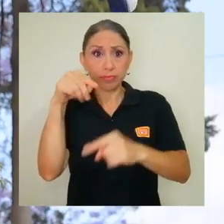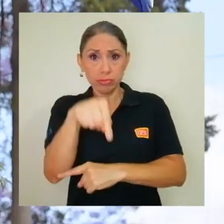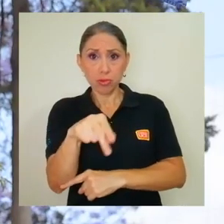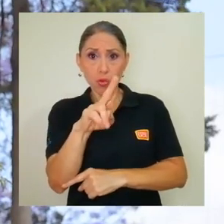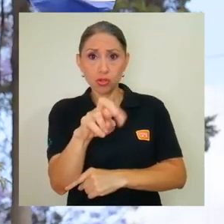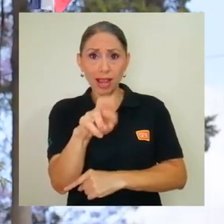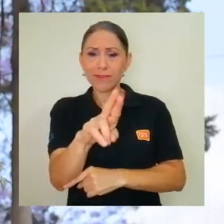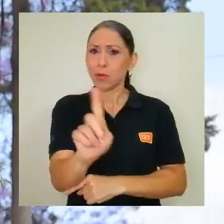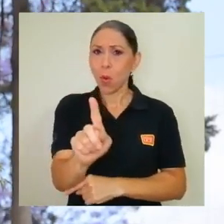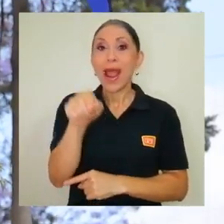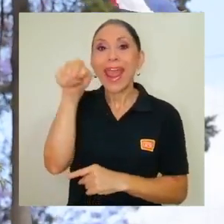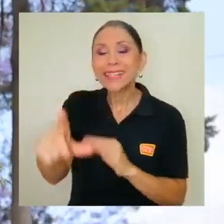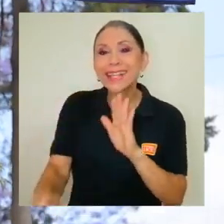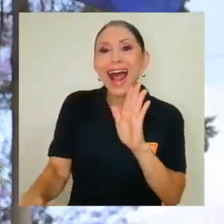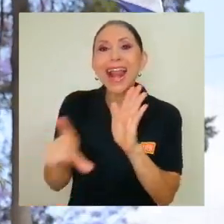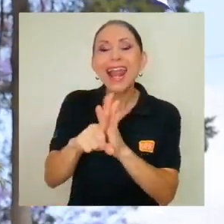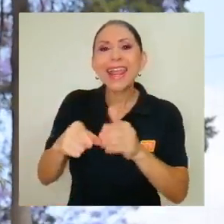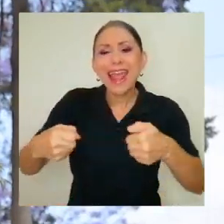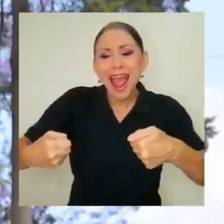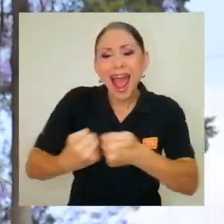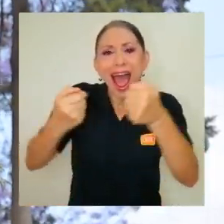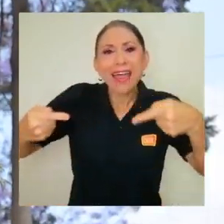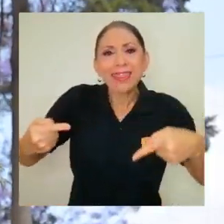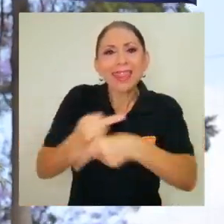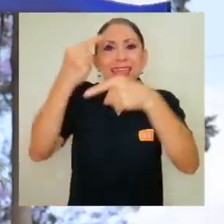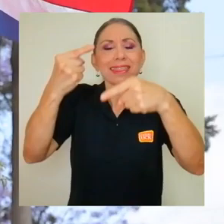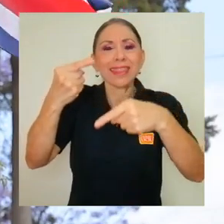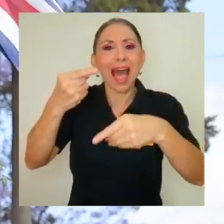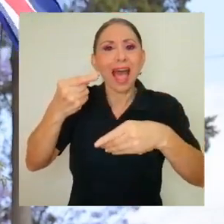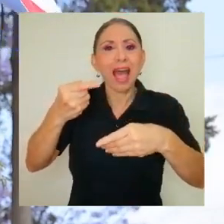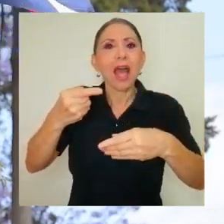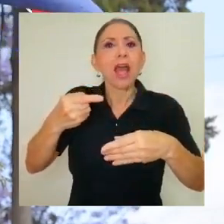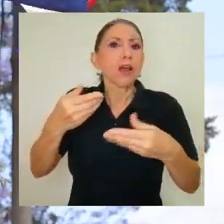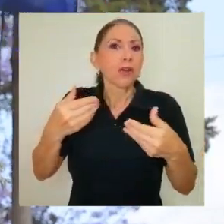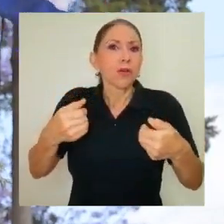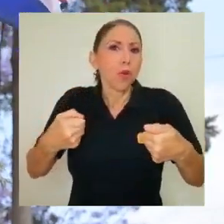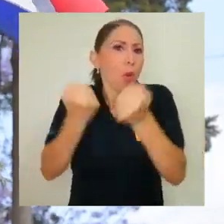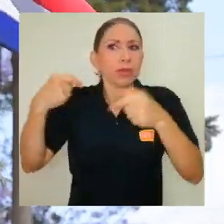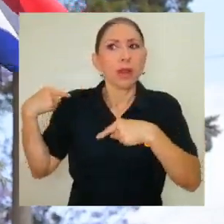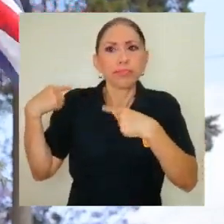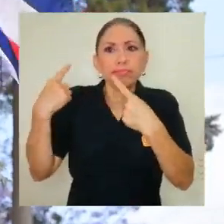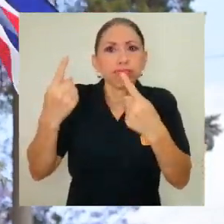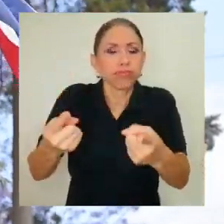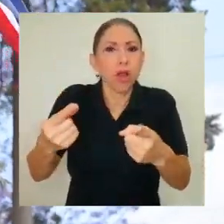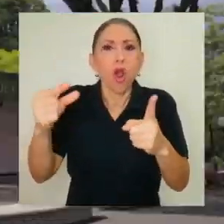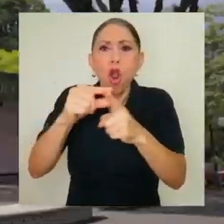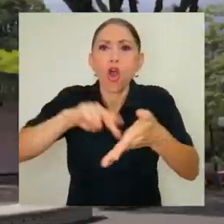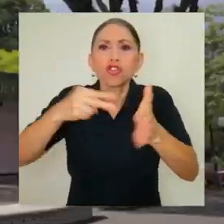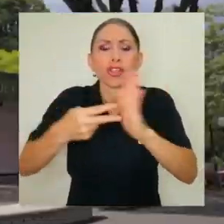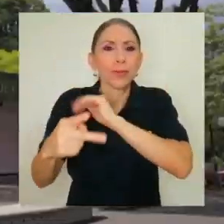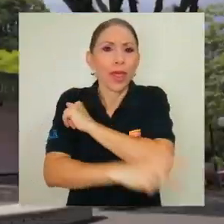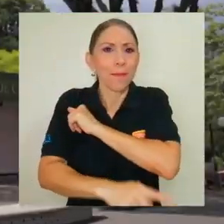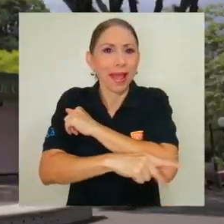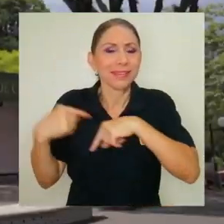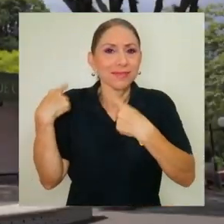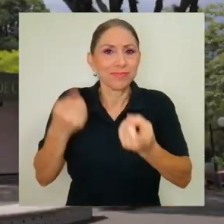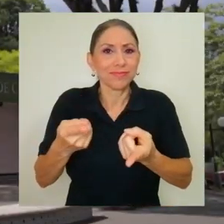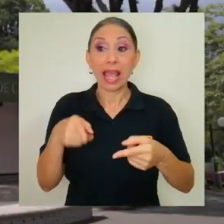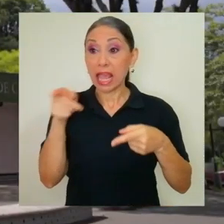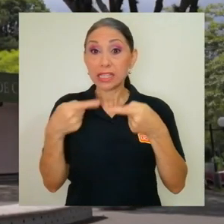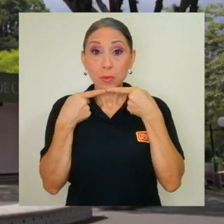Estamos ante una ley que atenta contra el concepto del país que hemos tenido y que hemos gozado. El pronunciamiento es